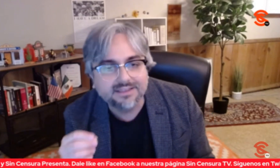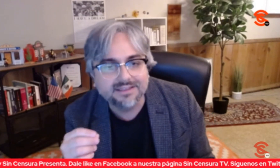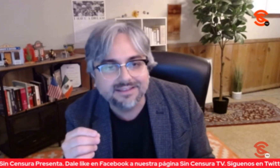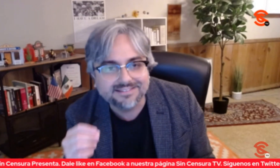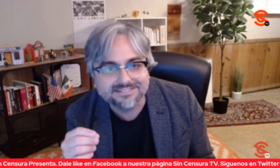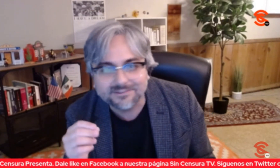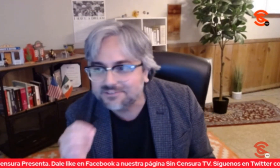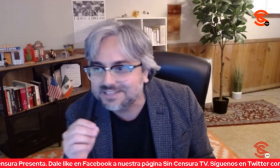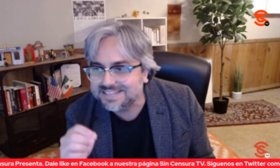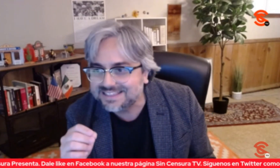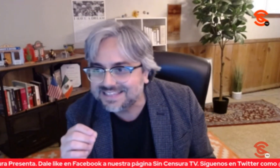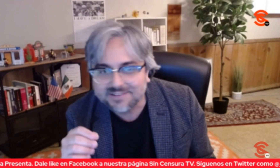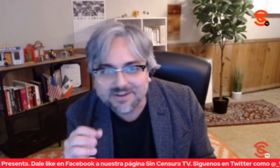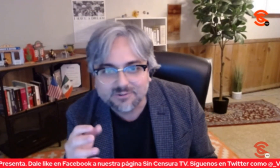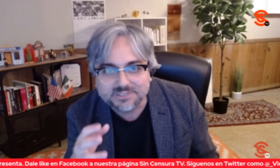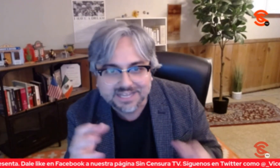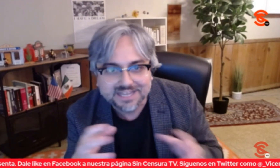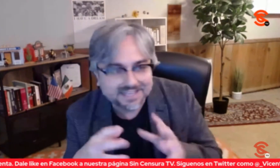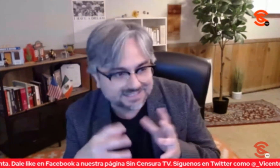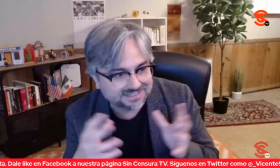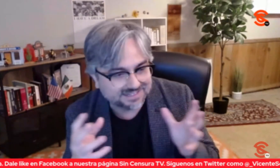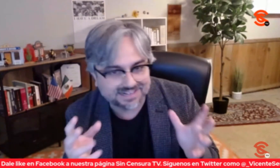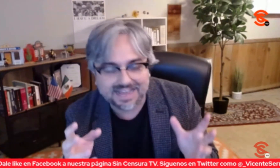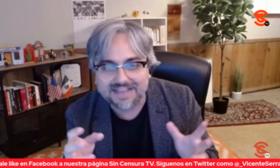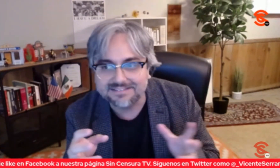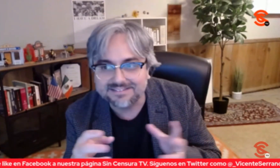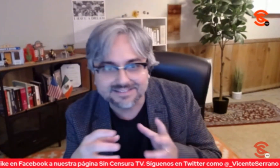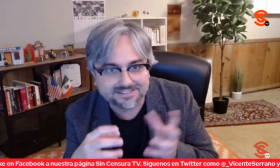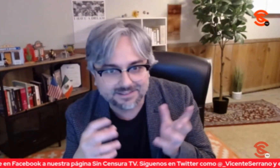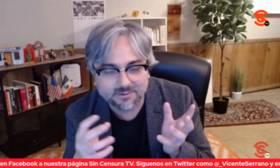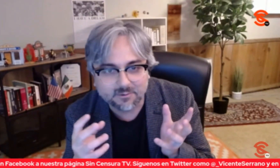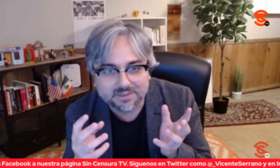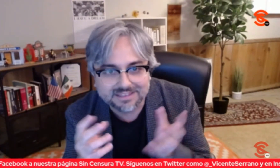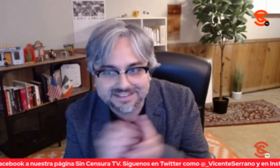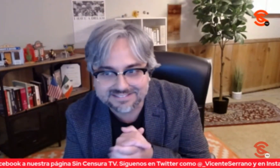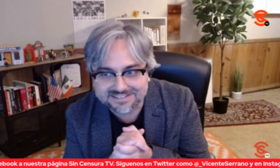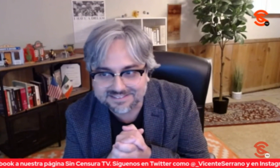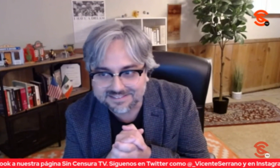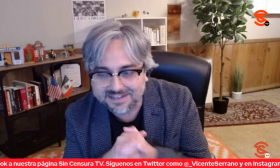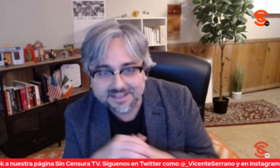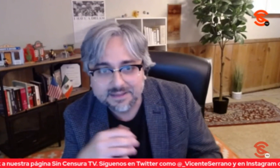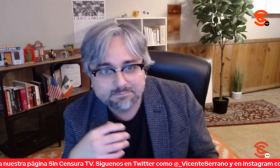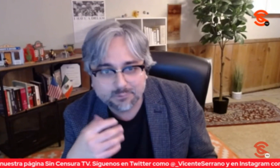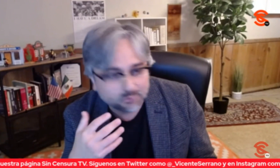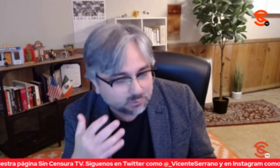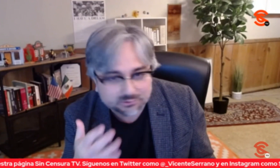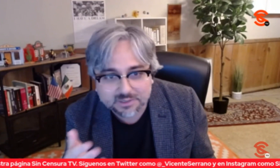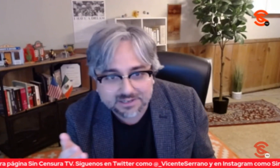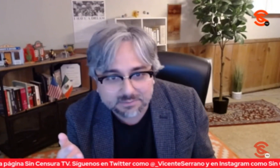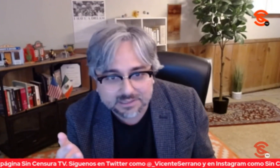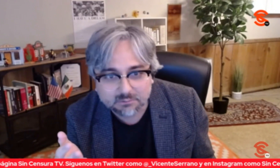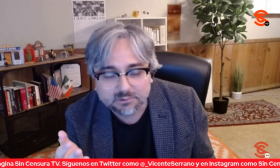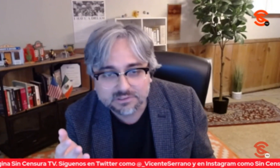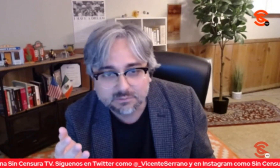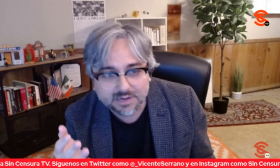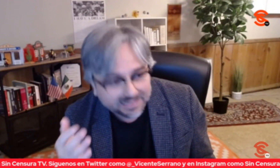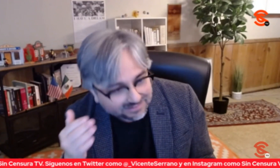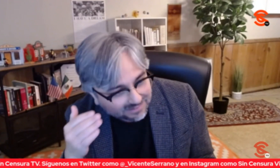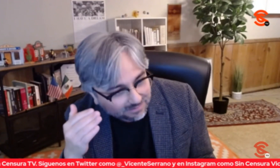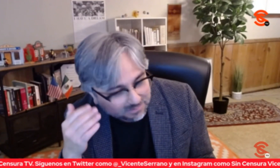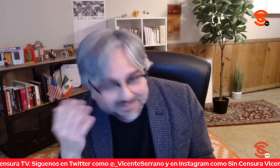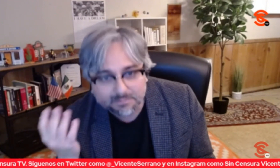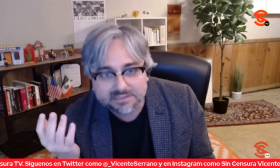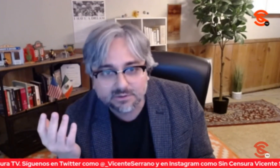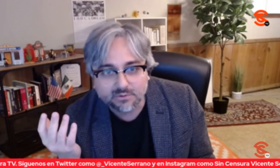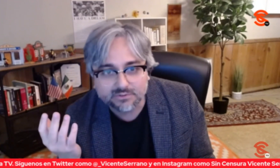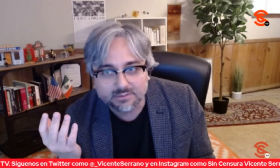vez, esto no se trata de una lucha entre clases, entre ideologías, etcétera. Por supuesto que respetamos muchísimo a la